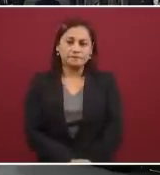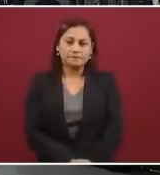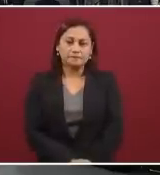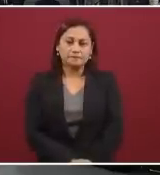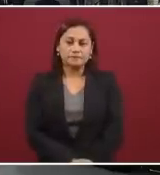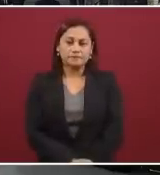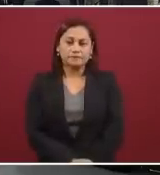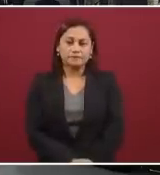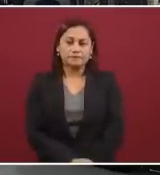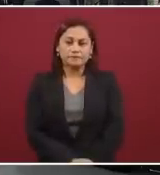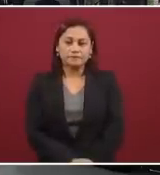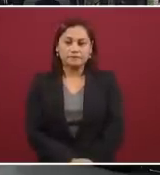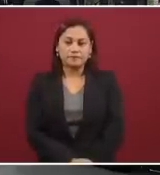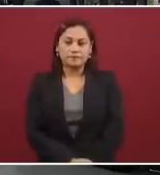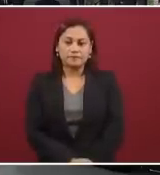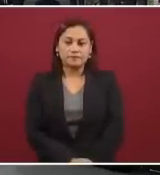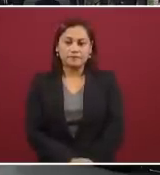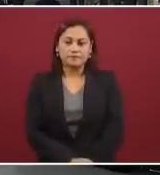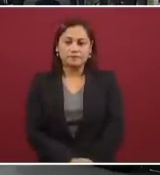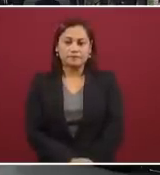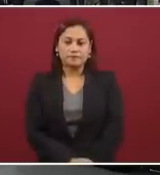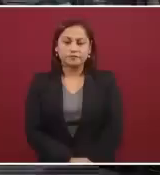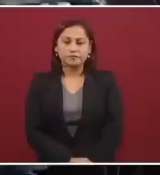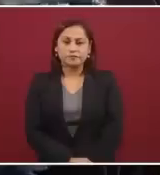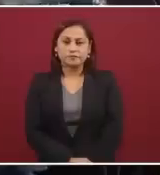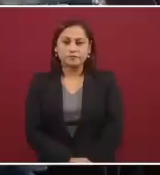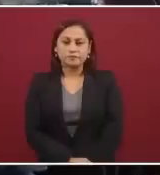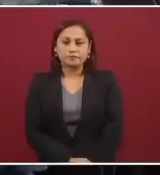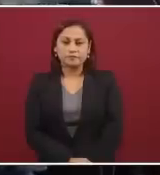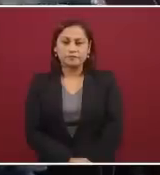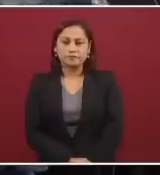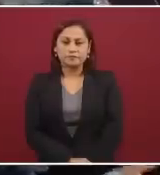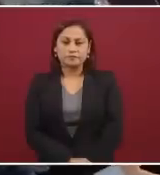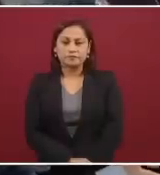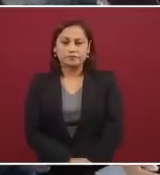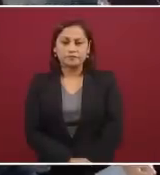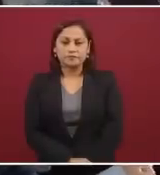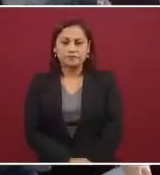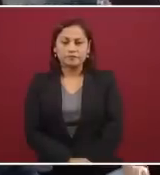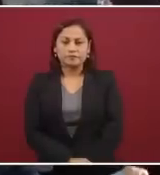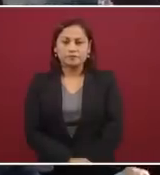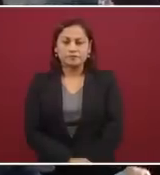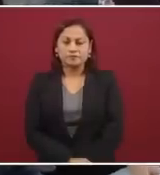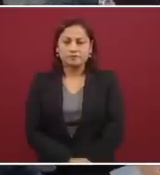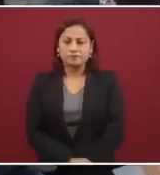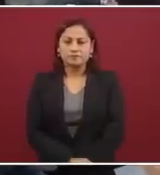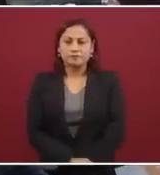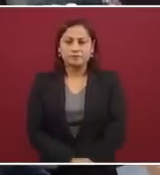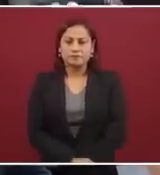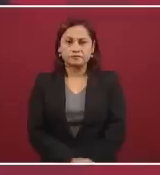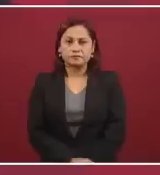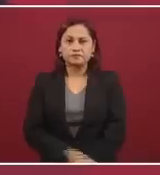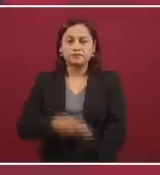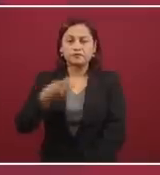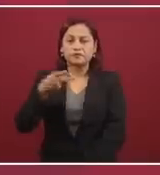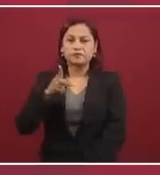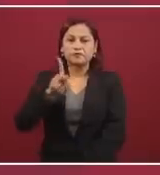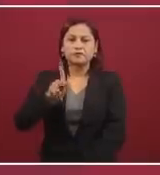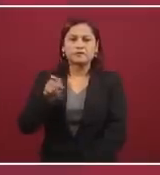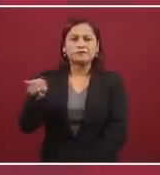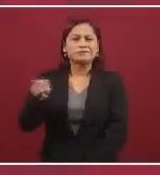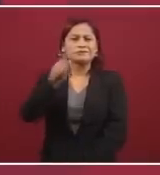perdón para pedirle que reciba 18 mil migrantes en los próximos días que son regresados pero es que no es cierto